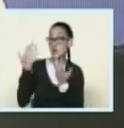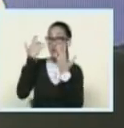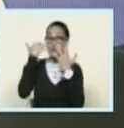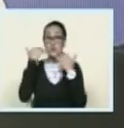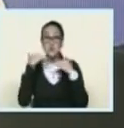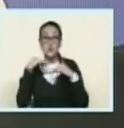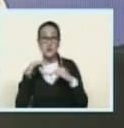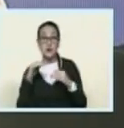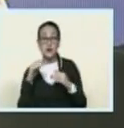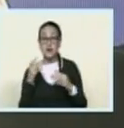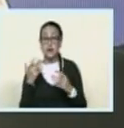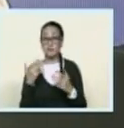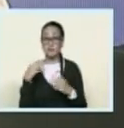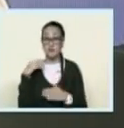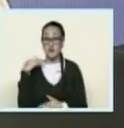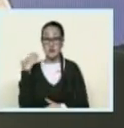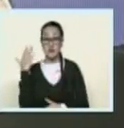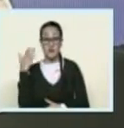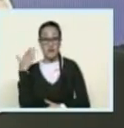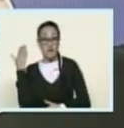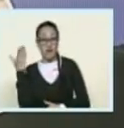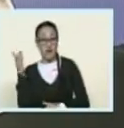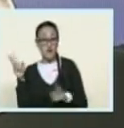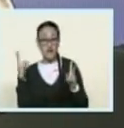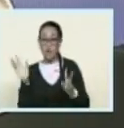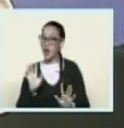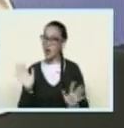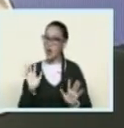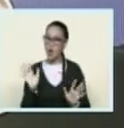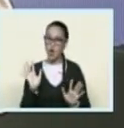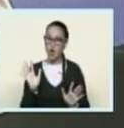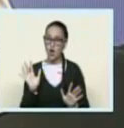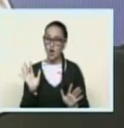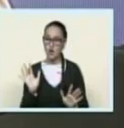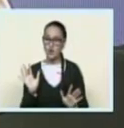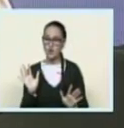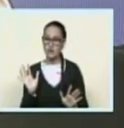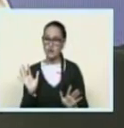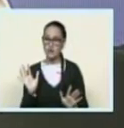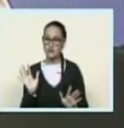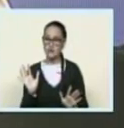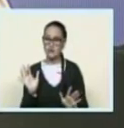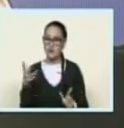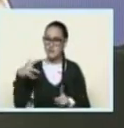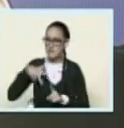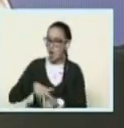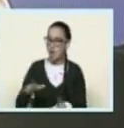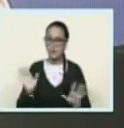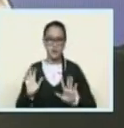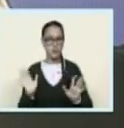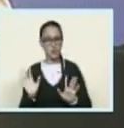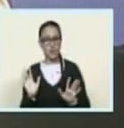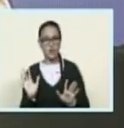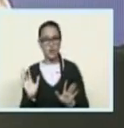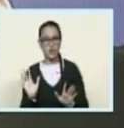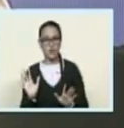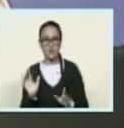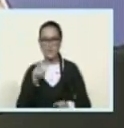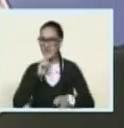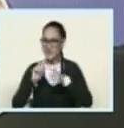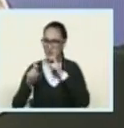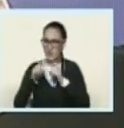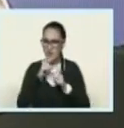victoria, como no nos dejamos encandilar por la derrota. No nos dejemos encandilar por